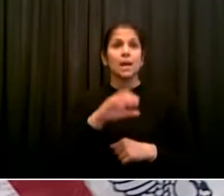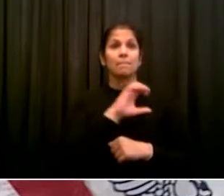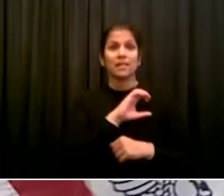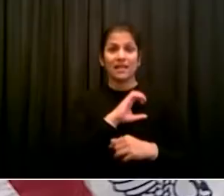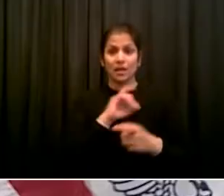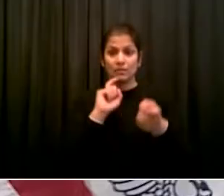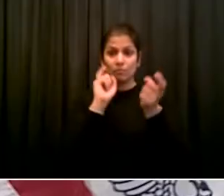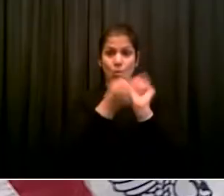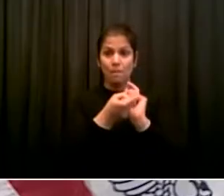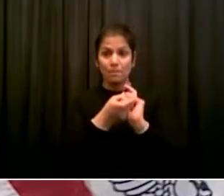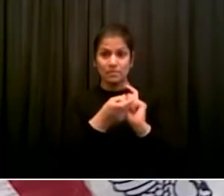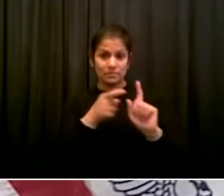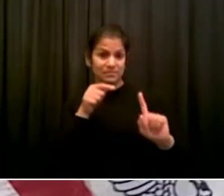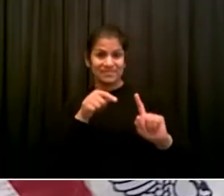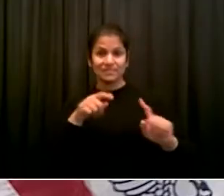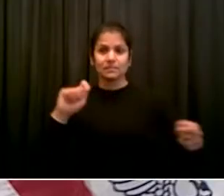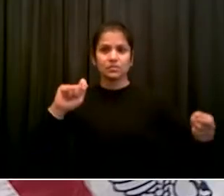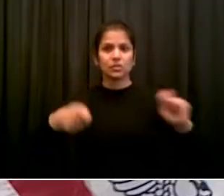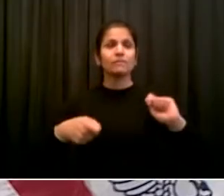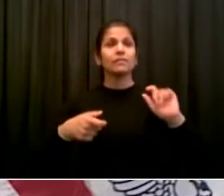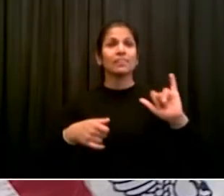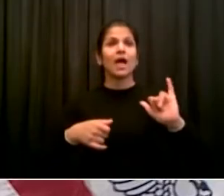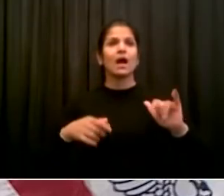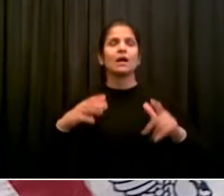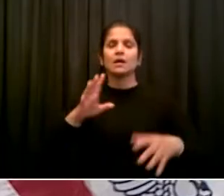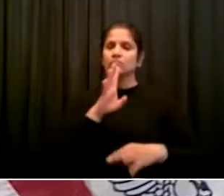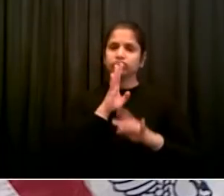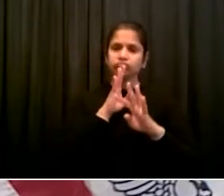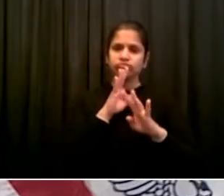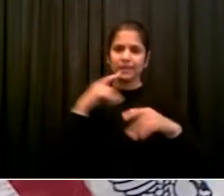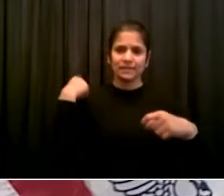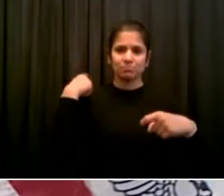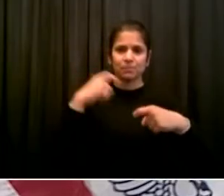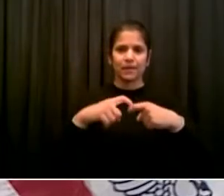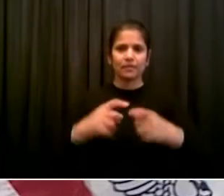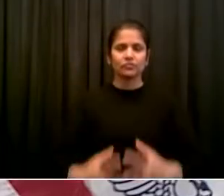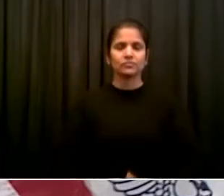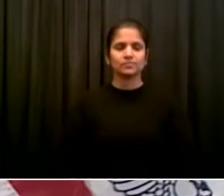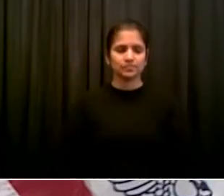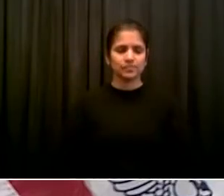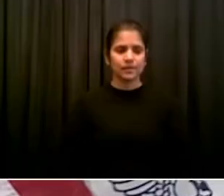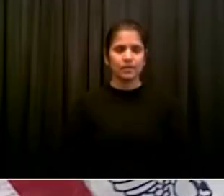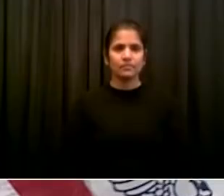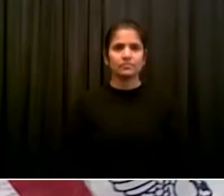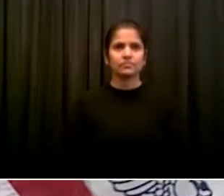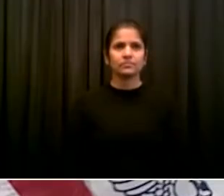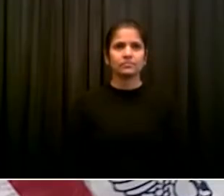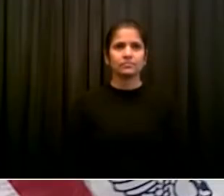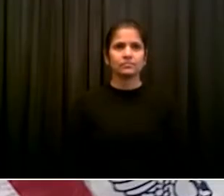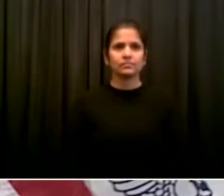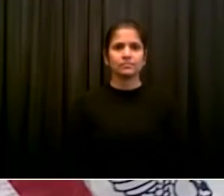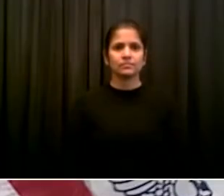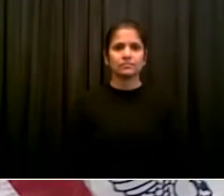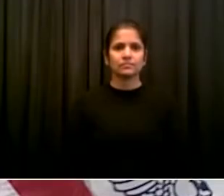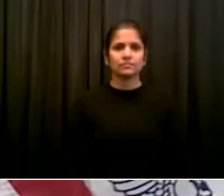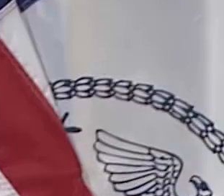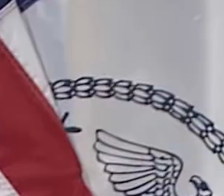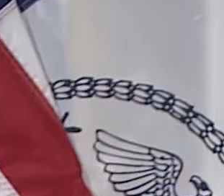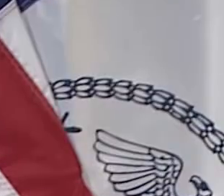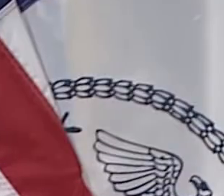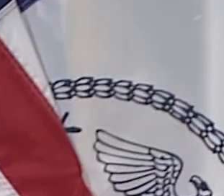Fortalecer la relación entre la comunidad y la policía es clave para recuperar una ciudad para